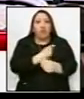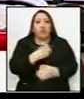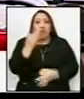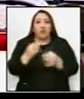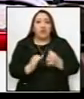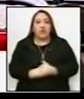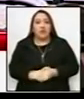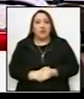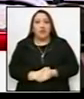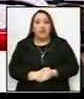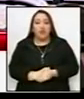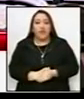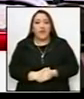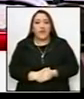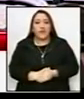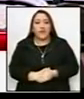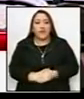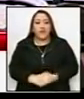Judicial.